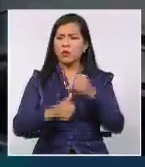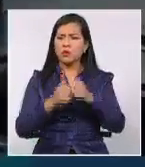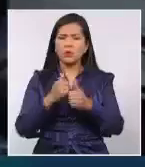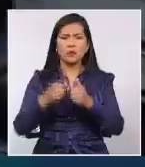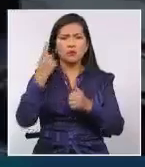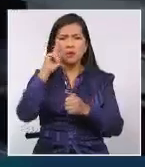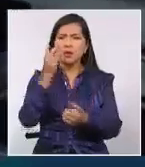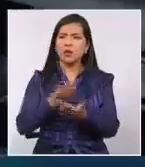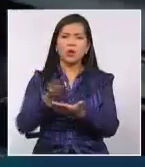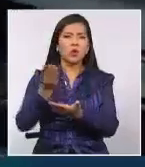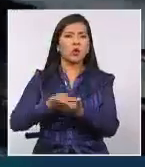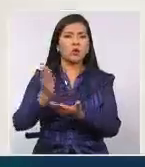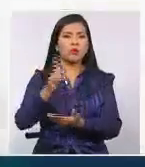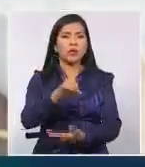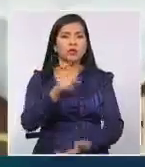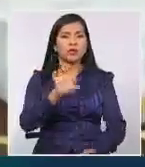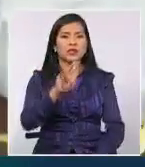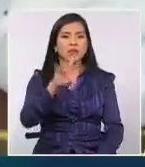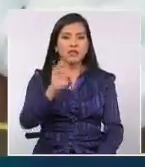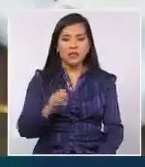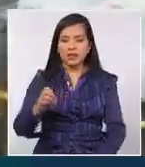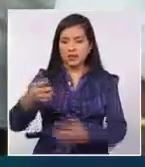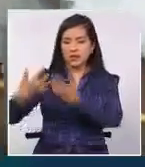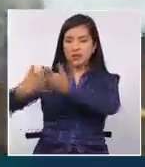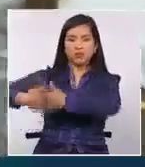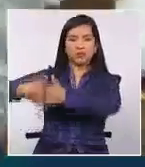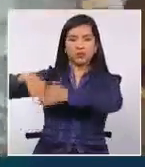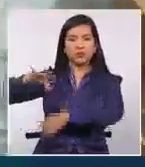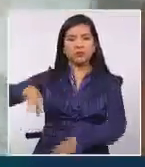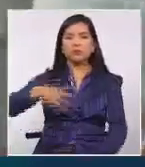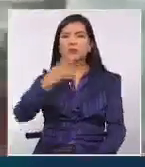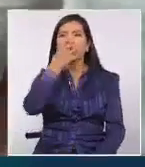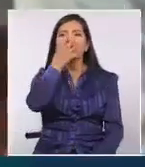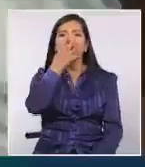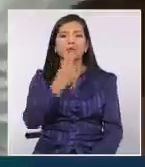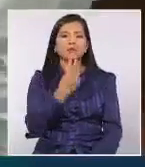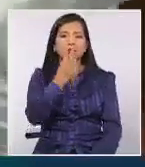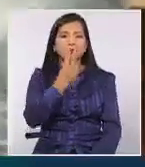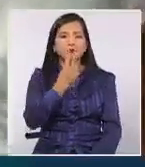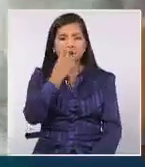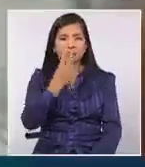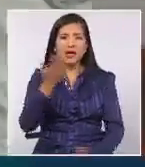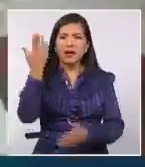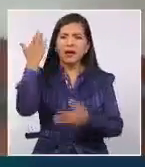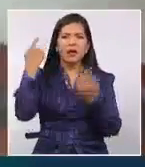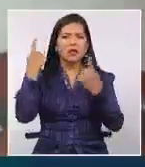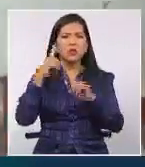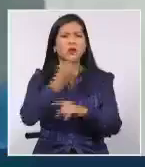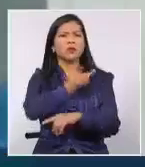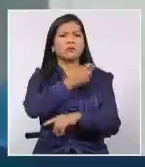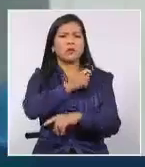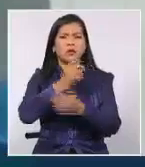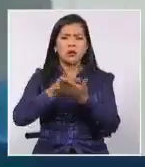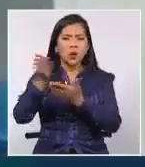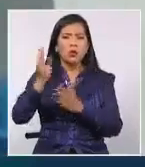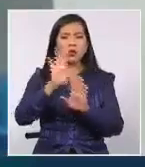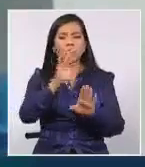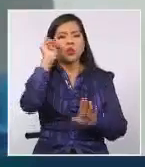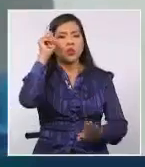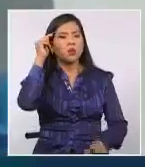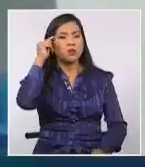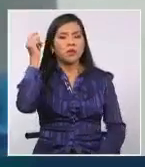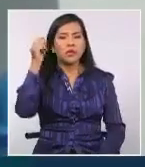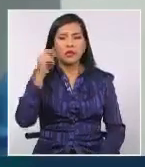compra de 170 respiradores españoles que fueron adquiridos con sobreprecio durante el golpe de Estado. A la fecha, los acusados no